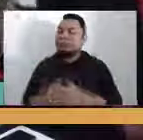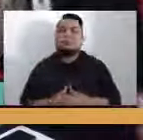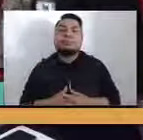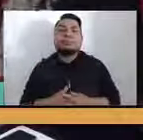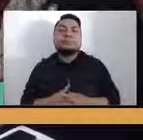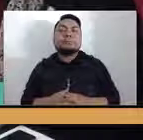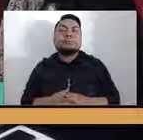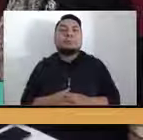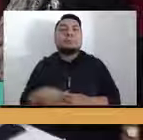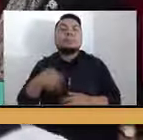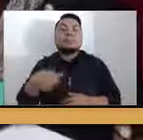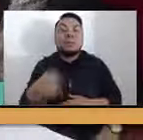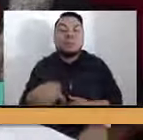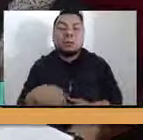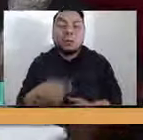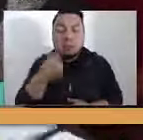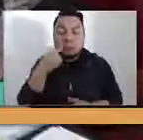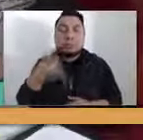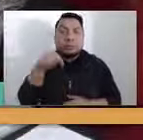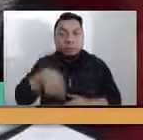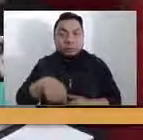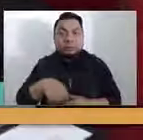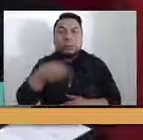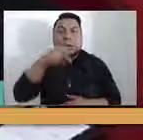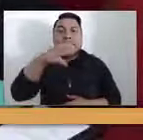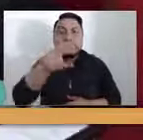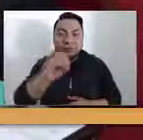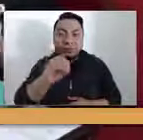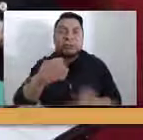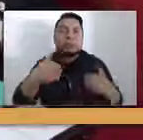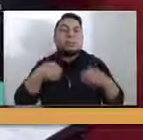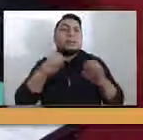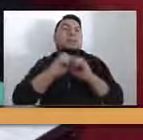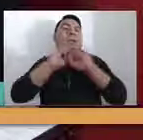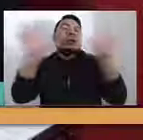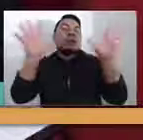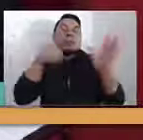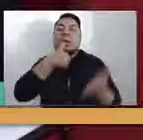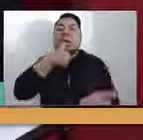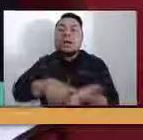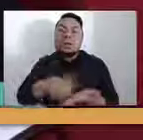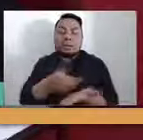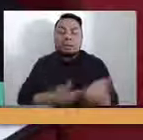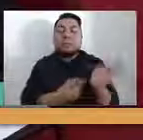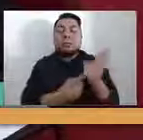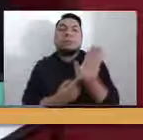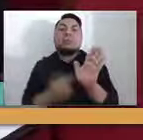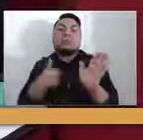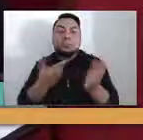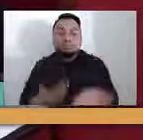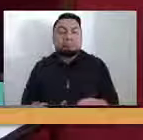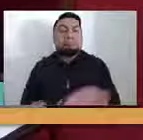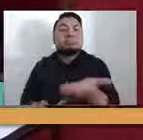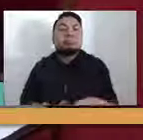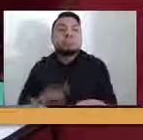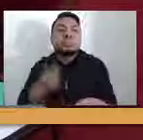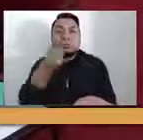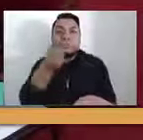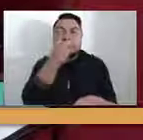Acá, señor Pacheco, tenemos claramente las cartas y se las voy a dejar para que usted